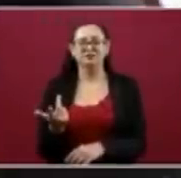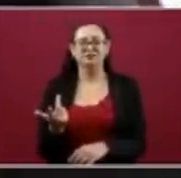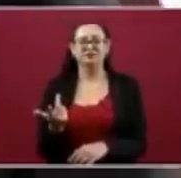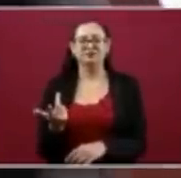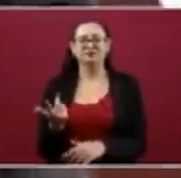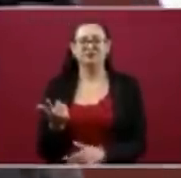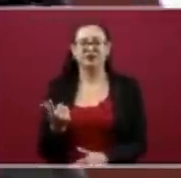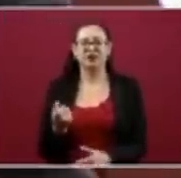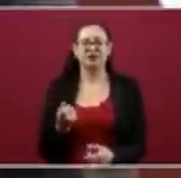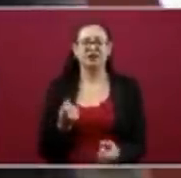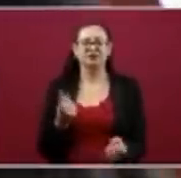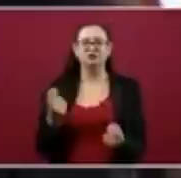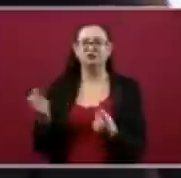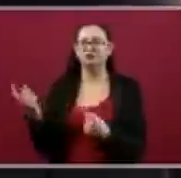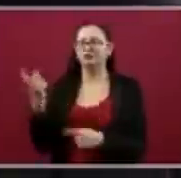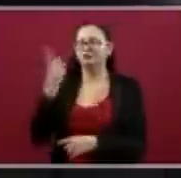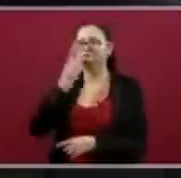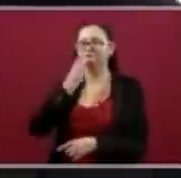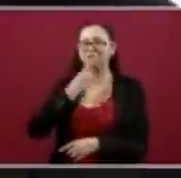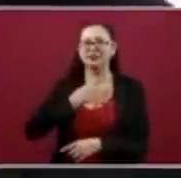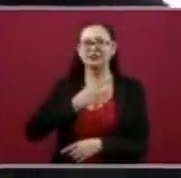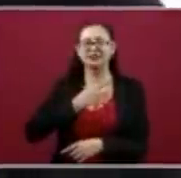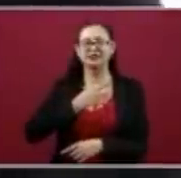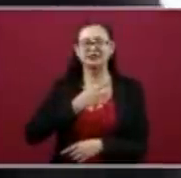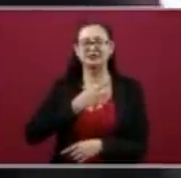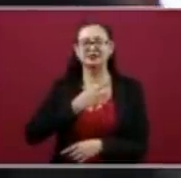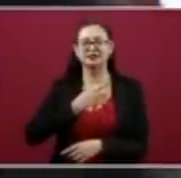que saben de esto,